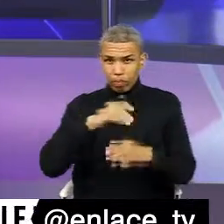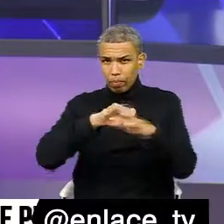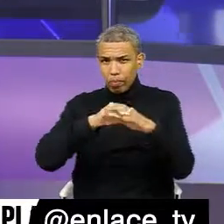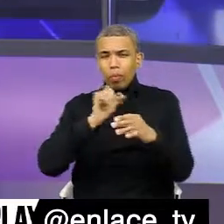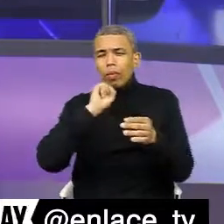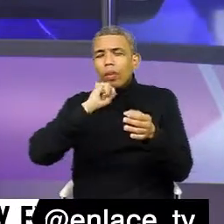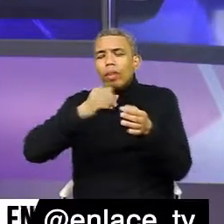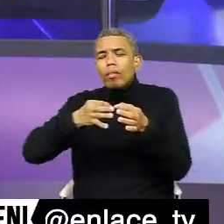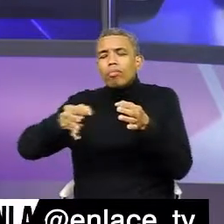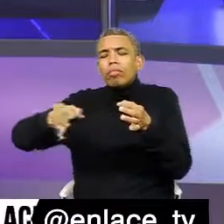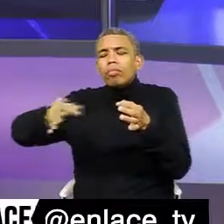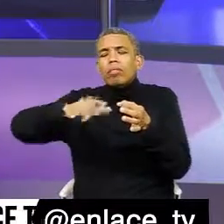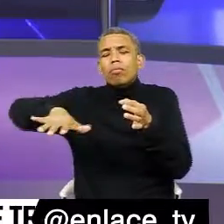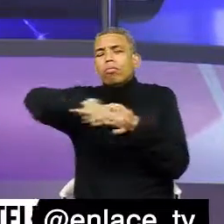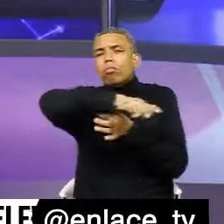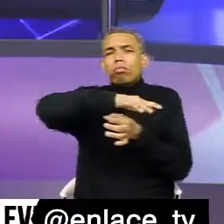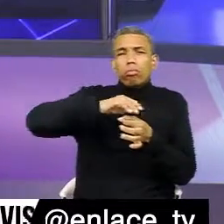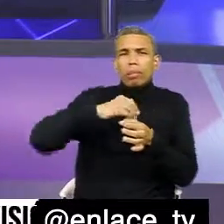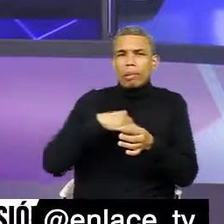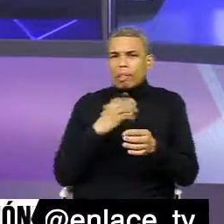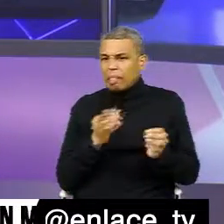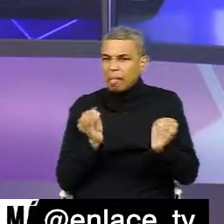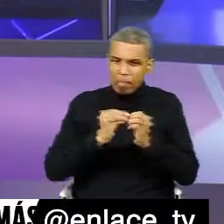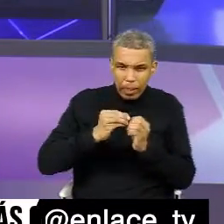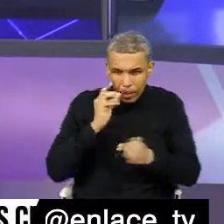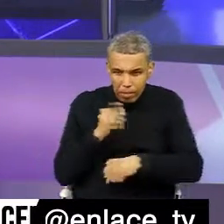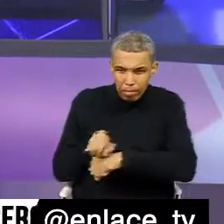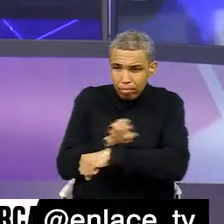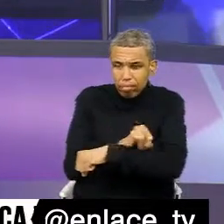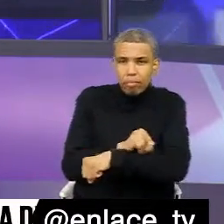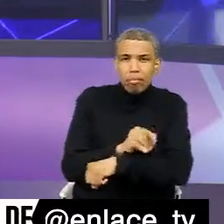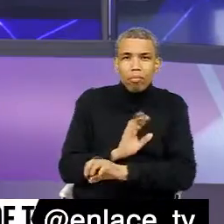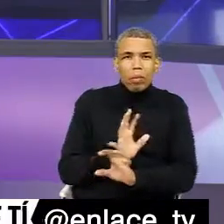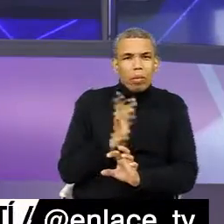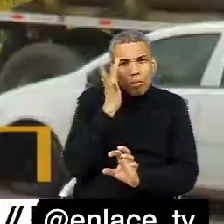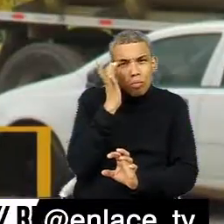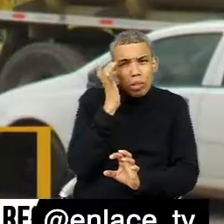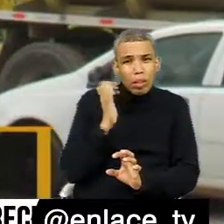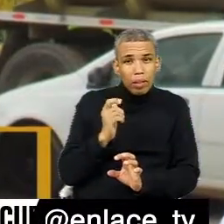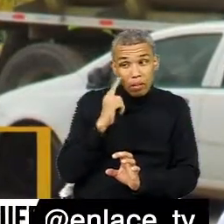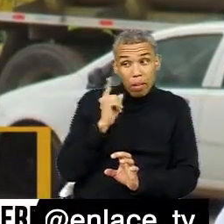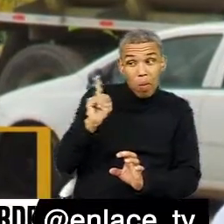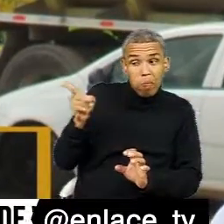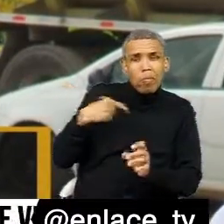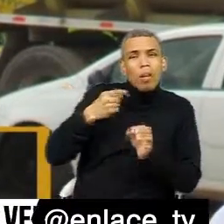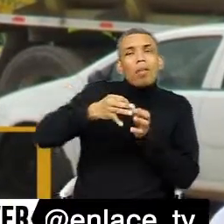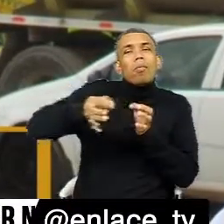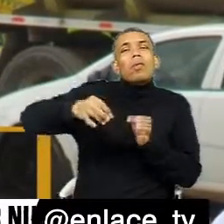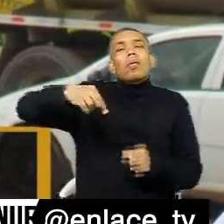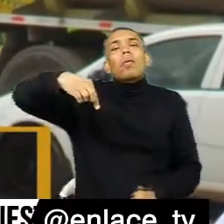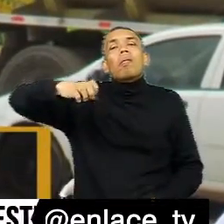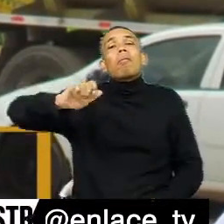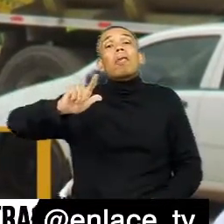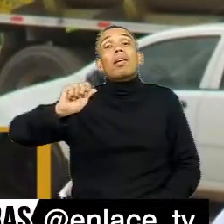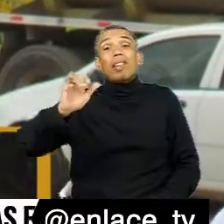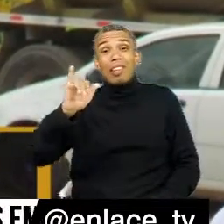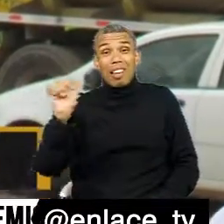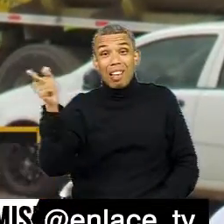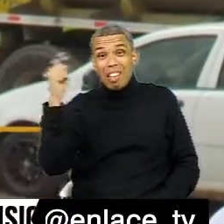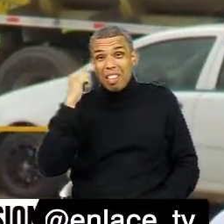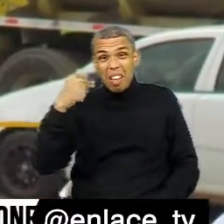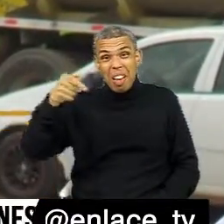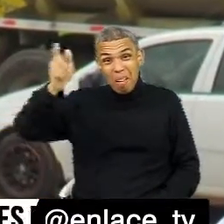Medio luego del atentado en Pelaya Cesar, donde un uniformado perdió la vida. El comandante del primer distrito de policía anunció que se